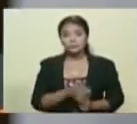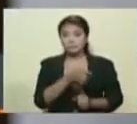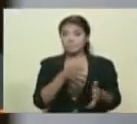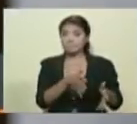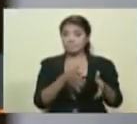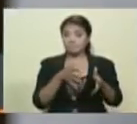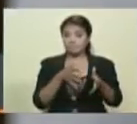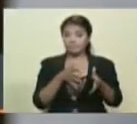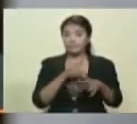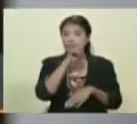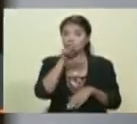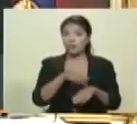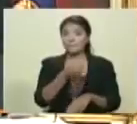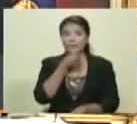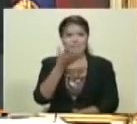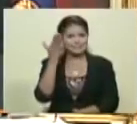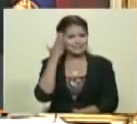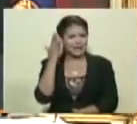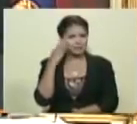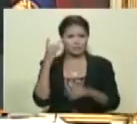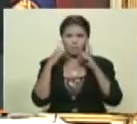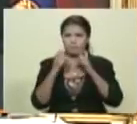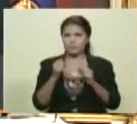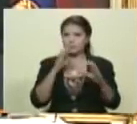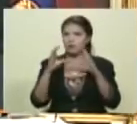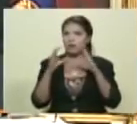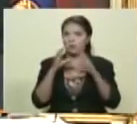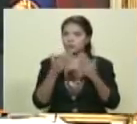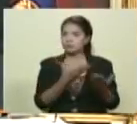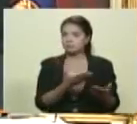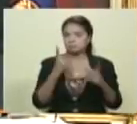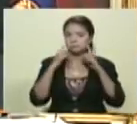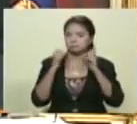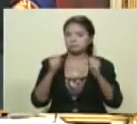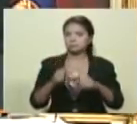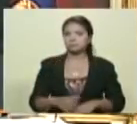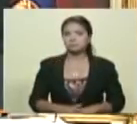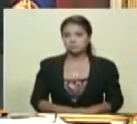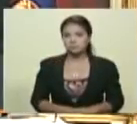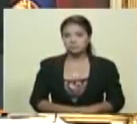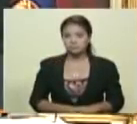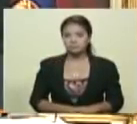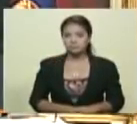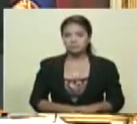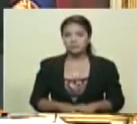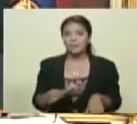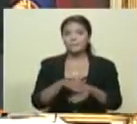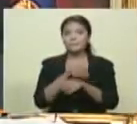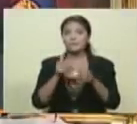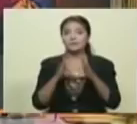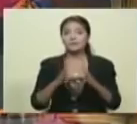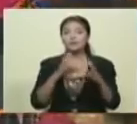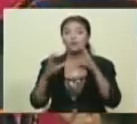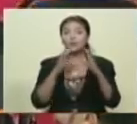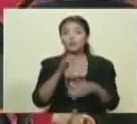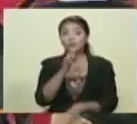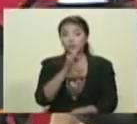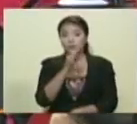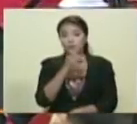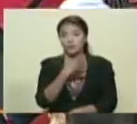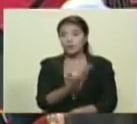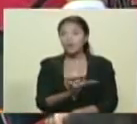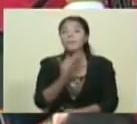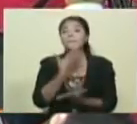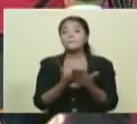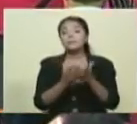Periodismo, sabe bastante de estas cosas de la comunicación, Ernesto Villegas Polja, ministro de Comunicación e Información, yo